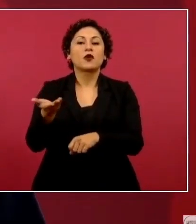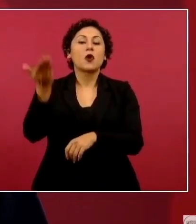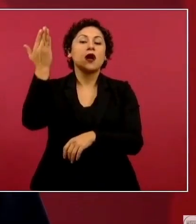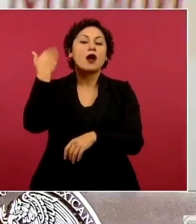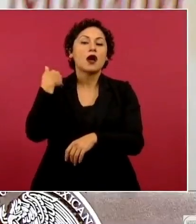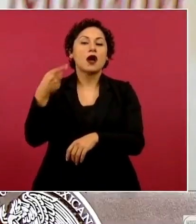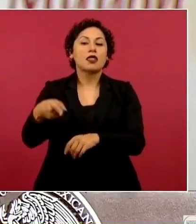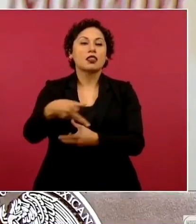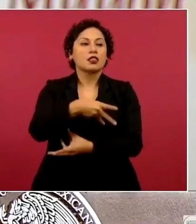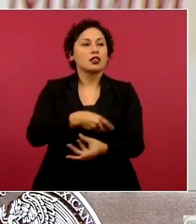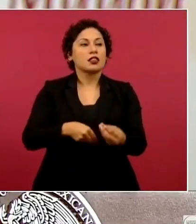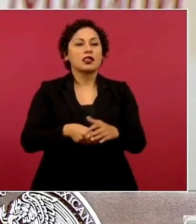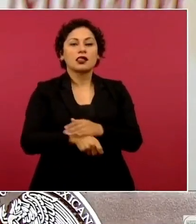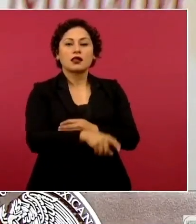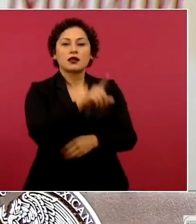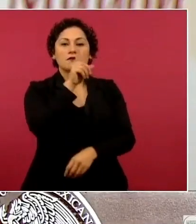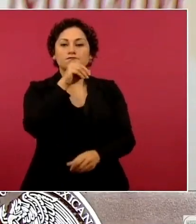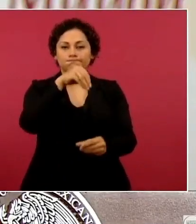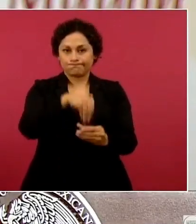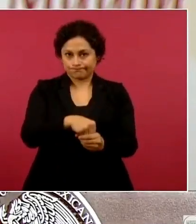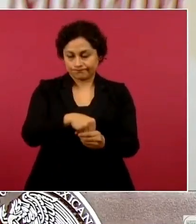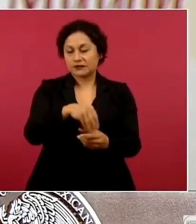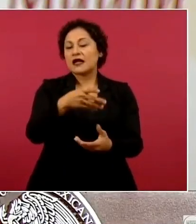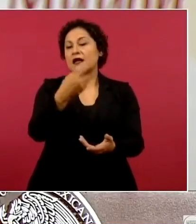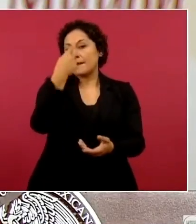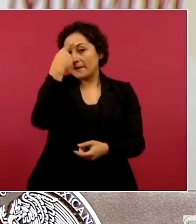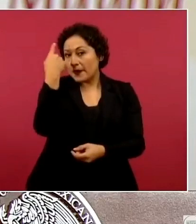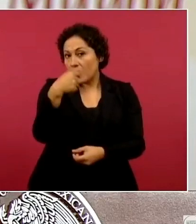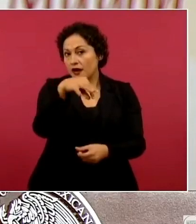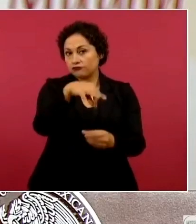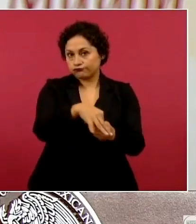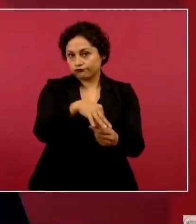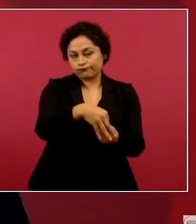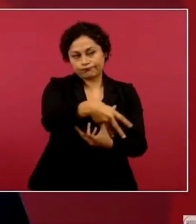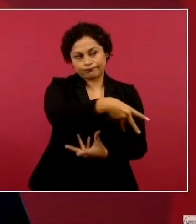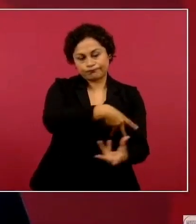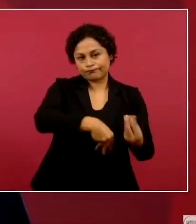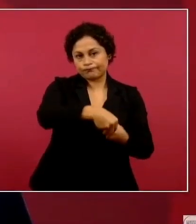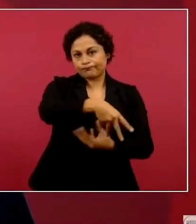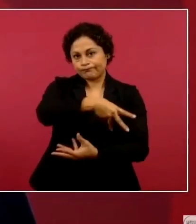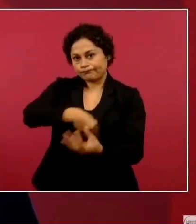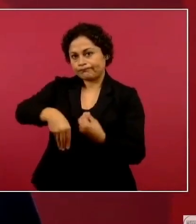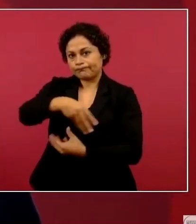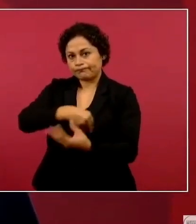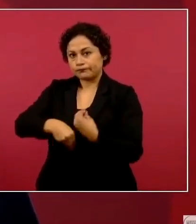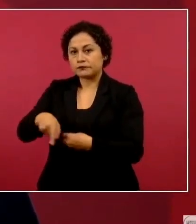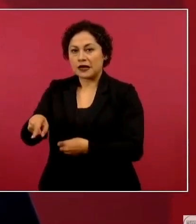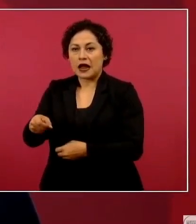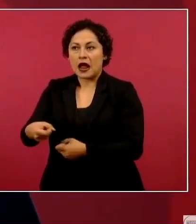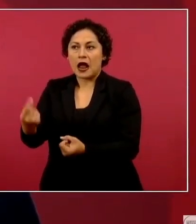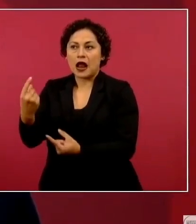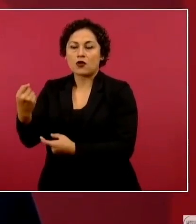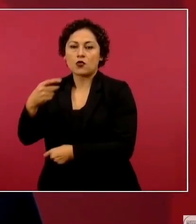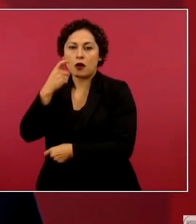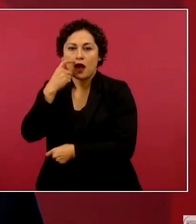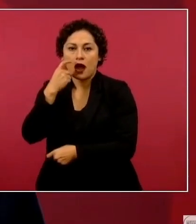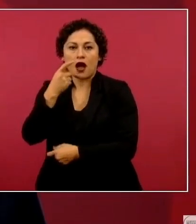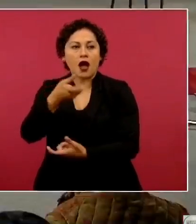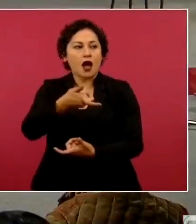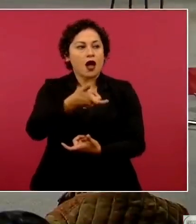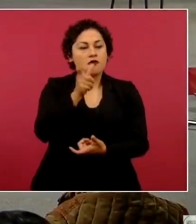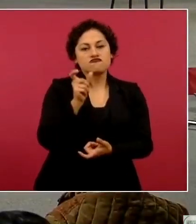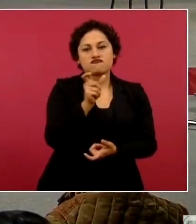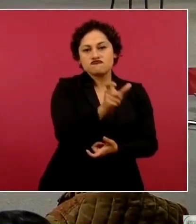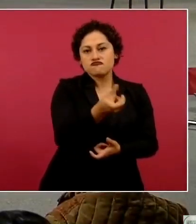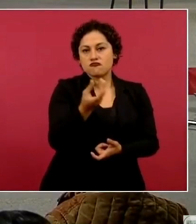como las tarjetas de prepago que servían para coaccionar y para comprar el voto el día de la